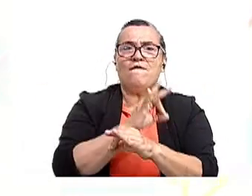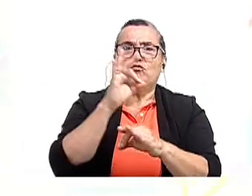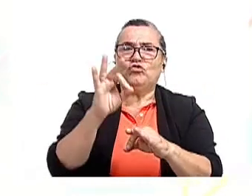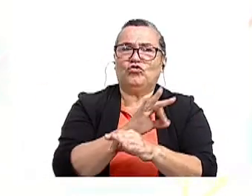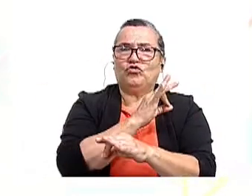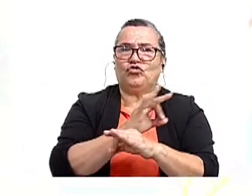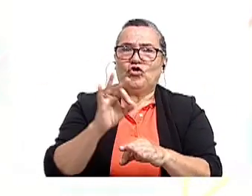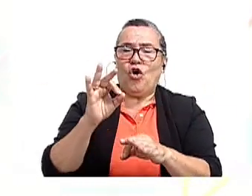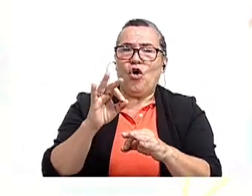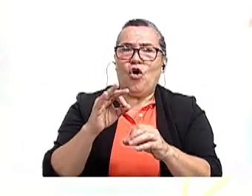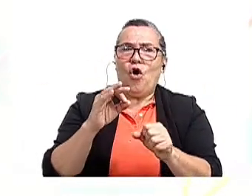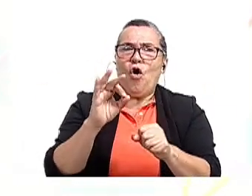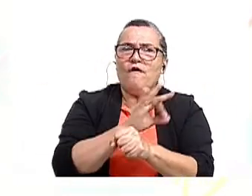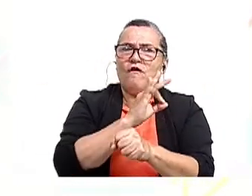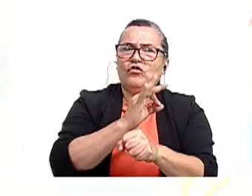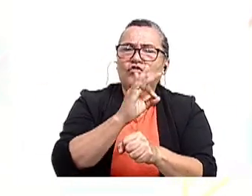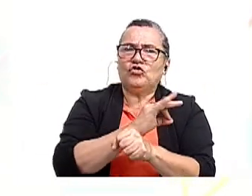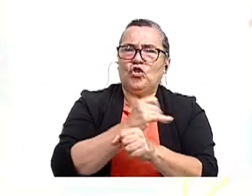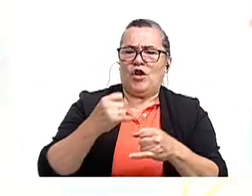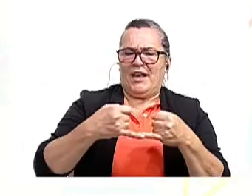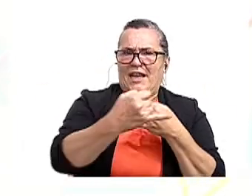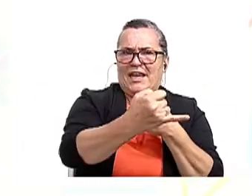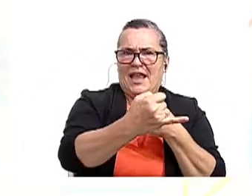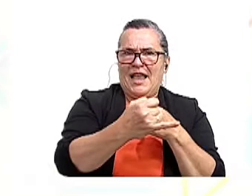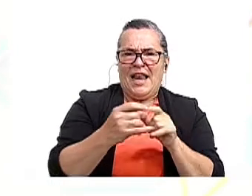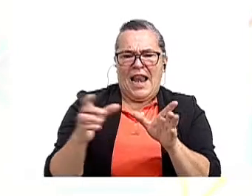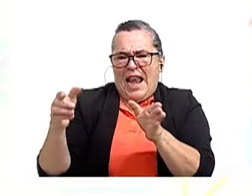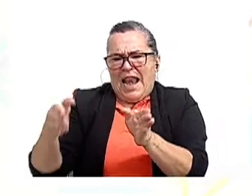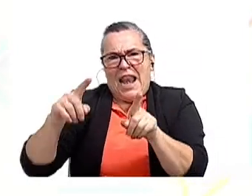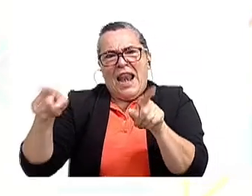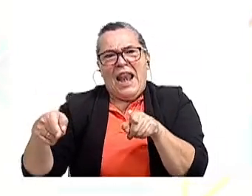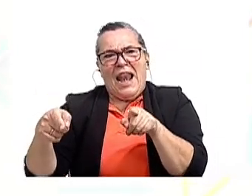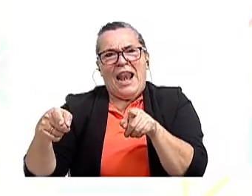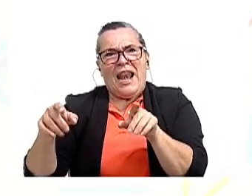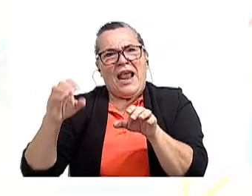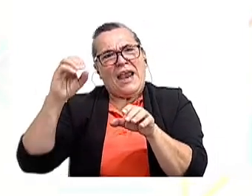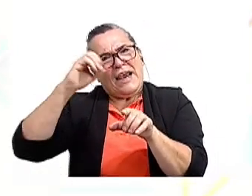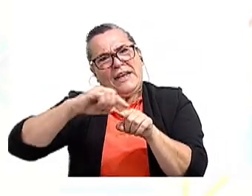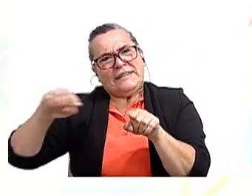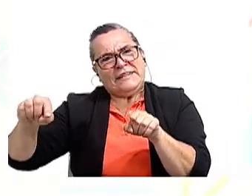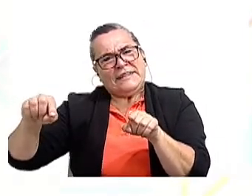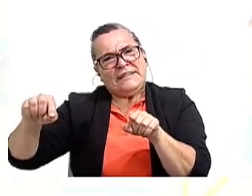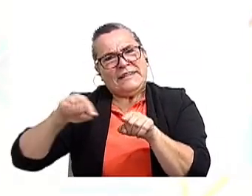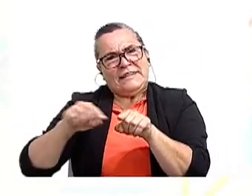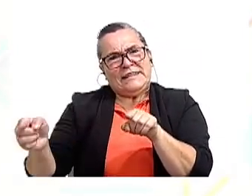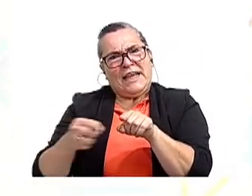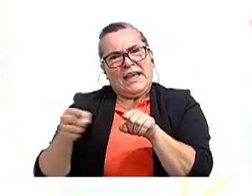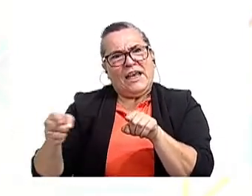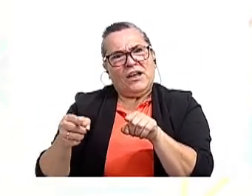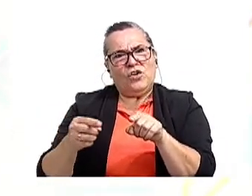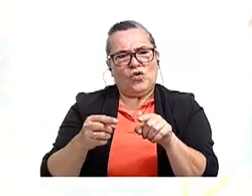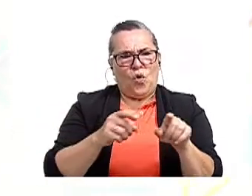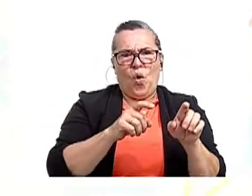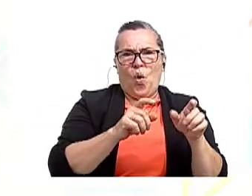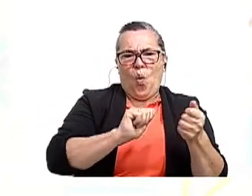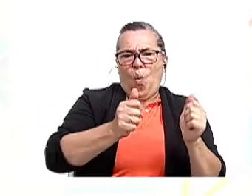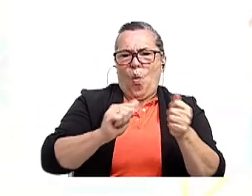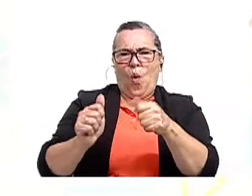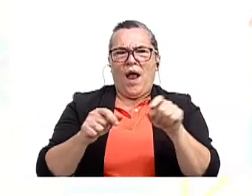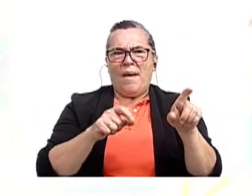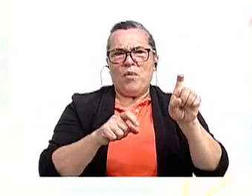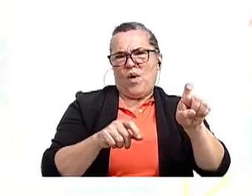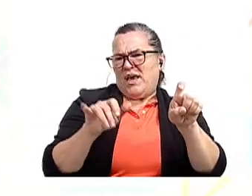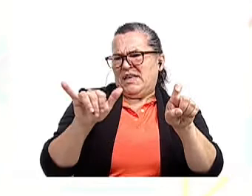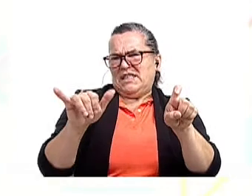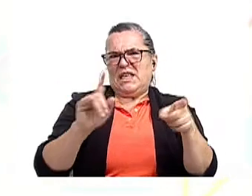su criterio? ¿Cuáles son los parámetros involucrados? ¿Qué información nos brinda? Pues esto lo vamos a poder repasar en nuestra